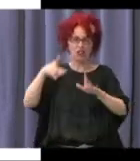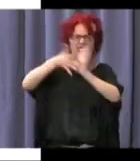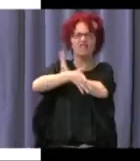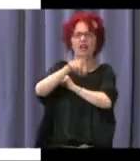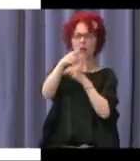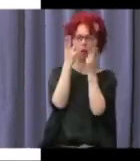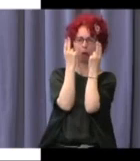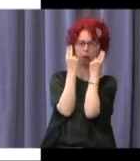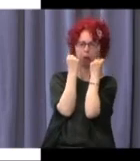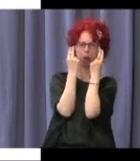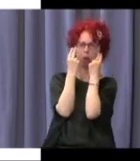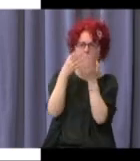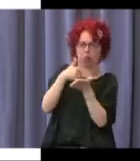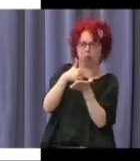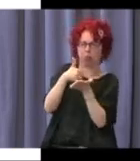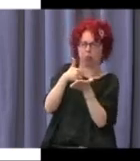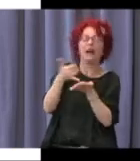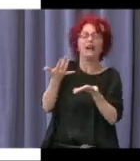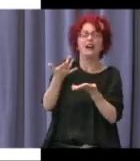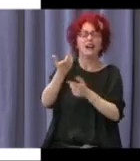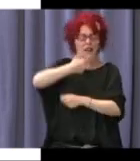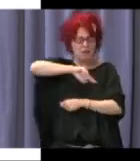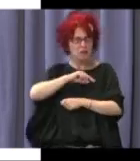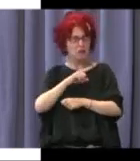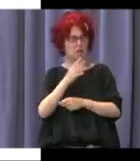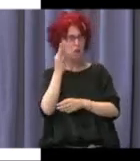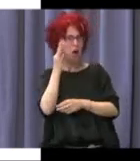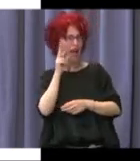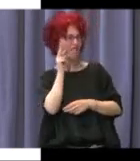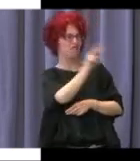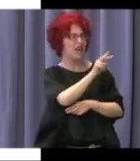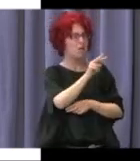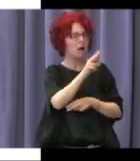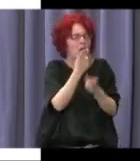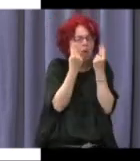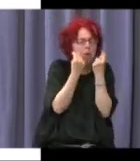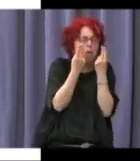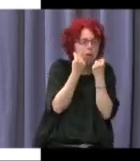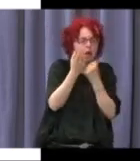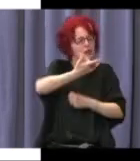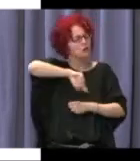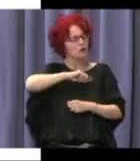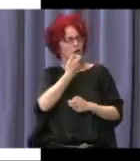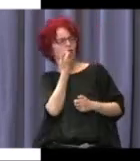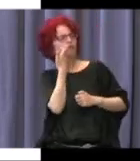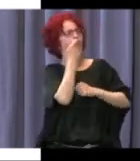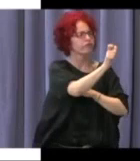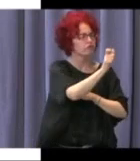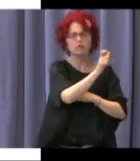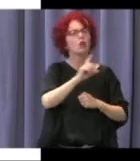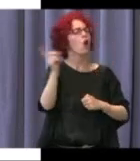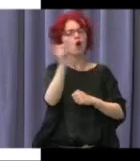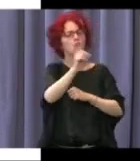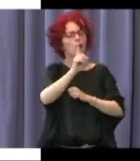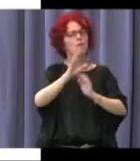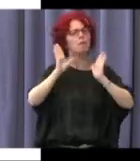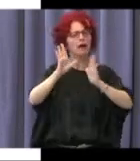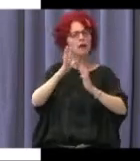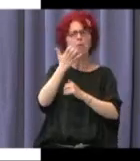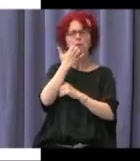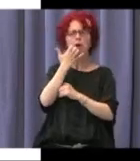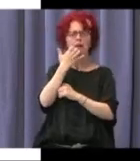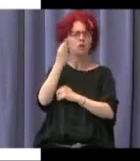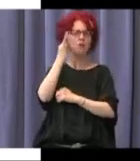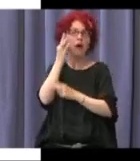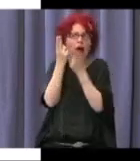nunca, insultamos a la mujer por ser sumisa, porque eso nos rompe el estereotipo. La insultamos cuando no lo es. Marimandona, una mujerita un poquito